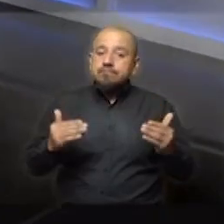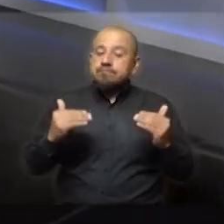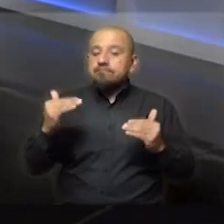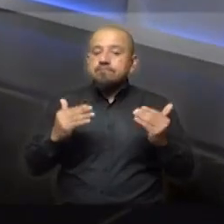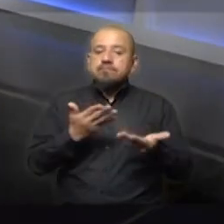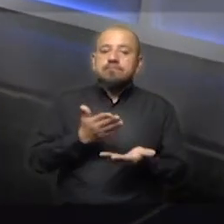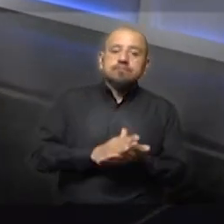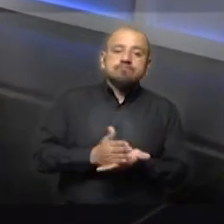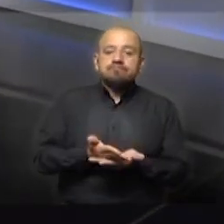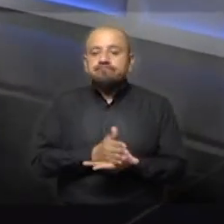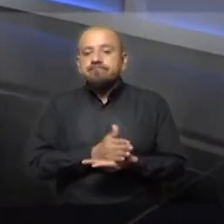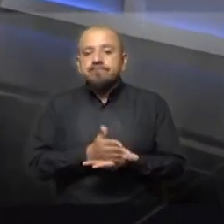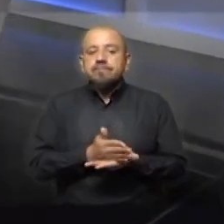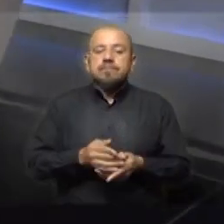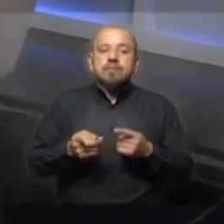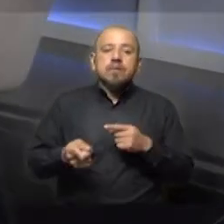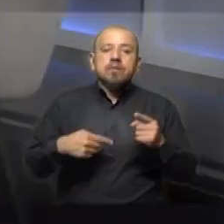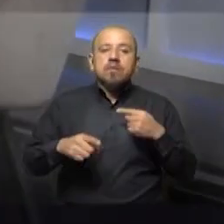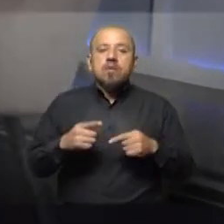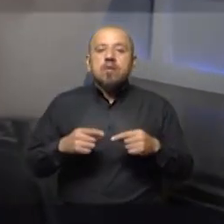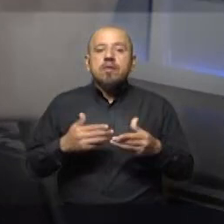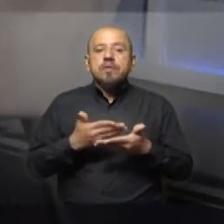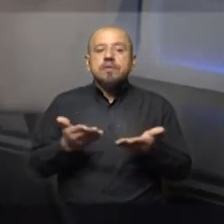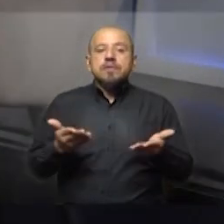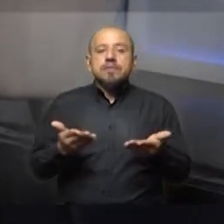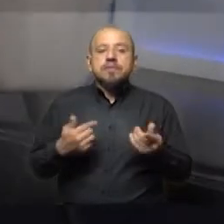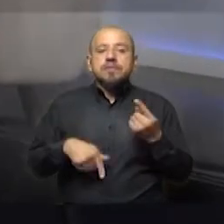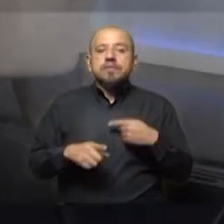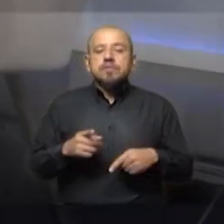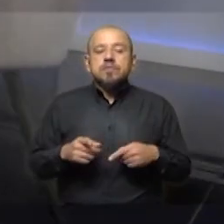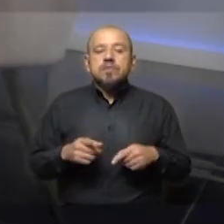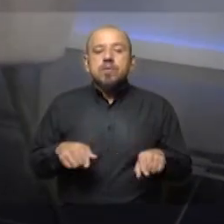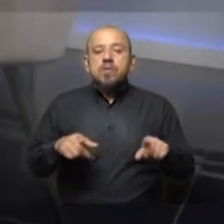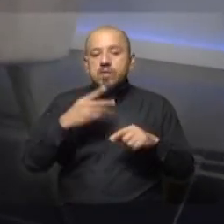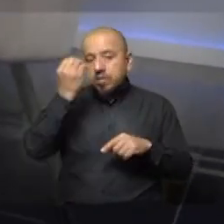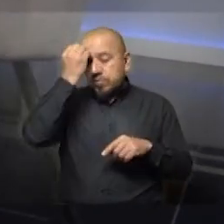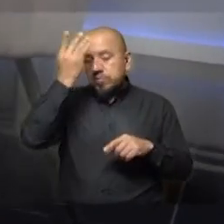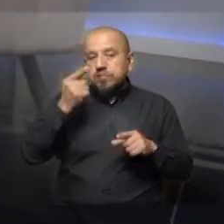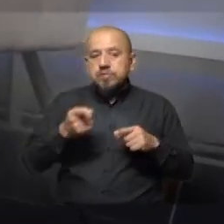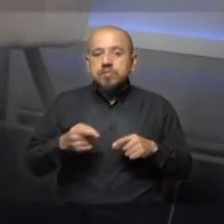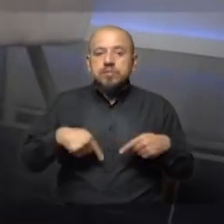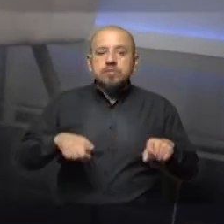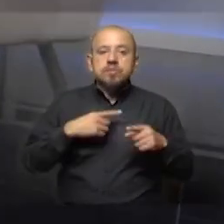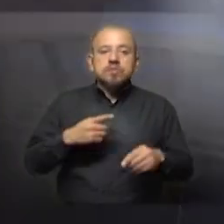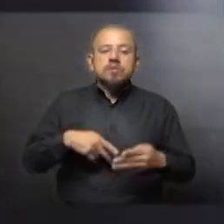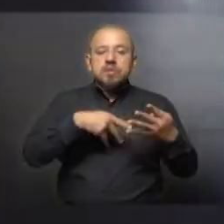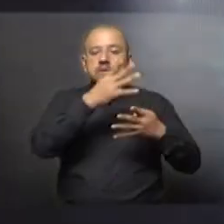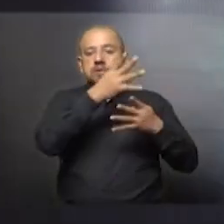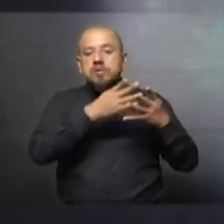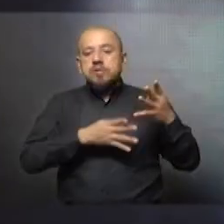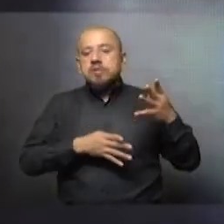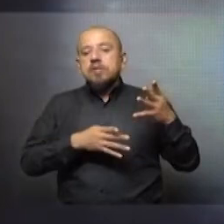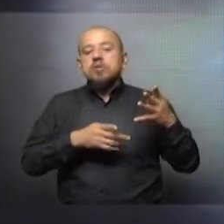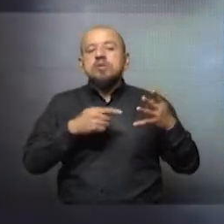articulada con este bueno estas dimensiones que que tienen que ver con este concepto que hoy se habla bastante de la interseccionalidad no